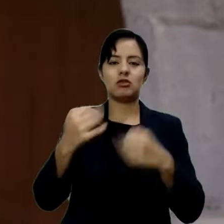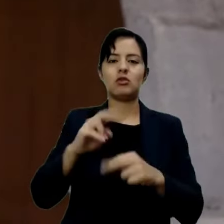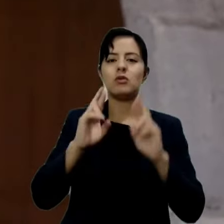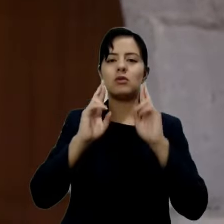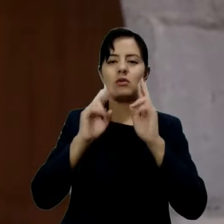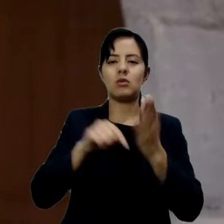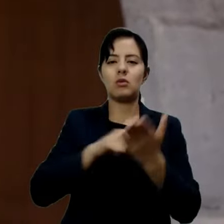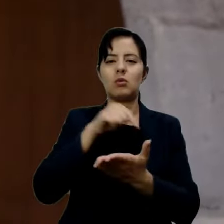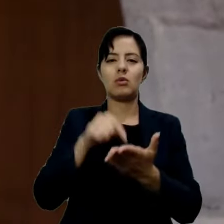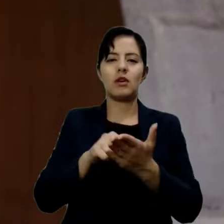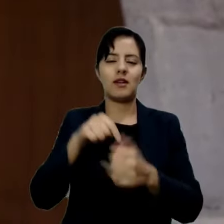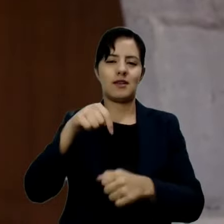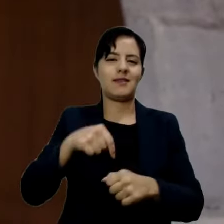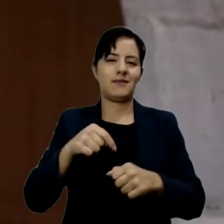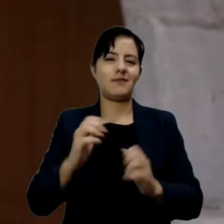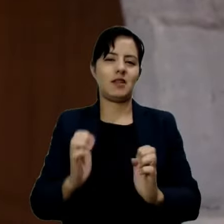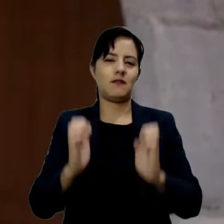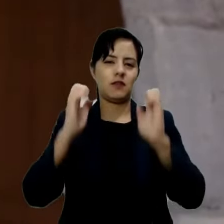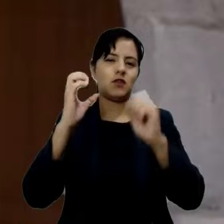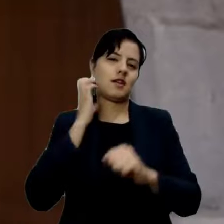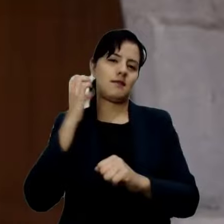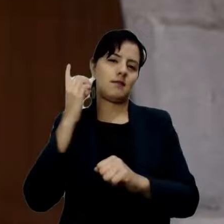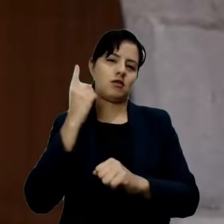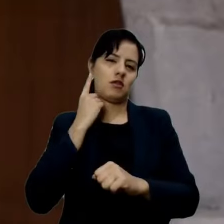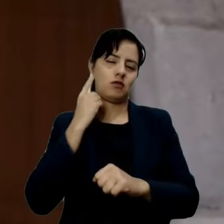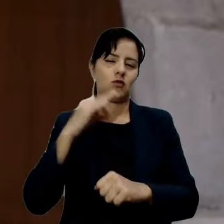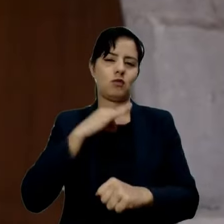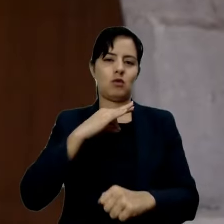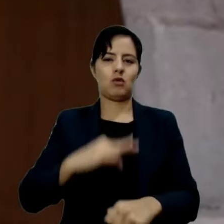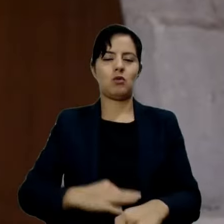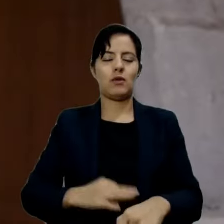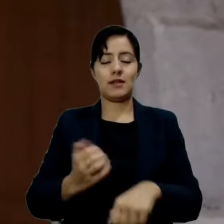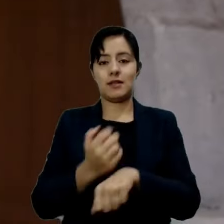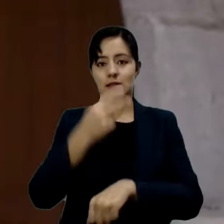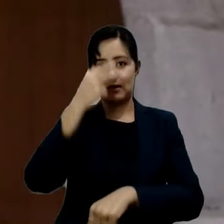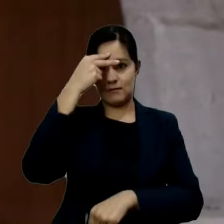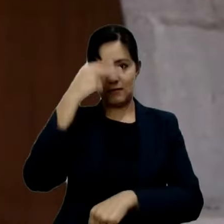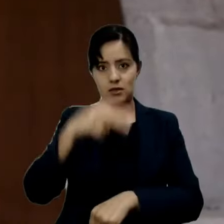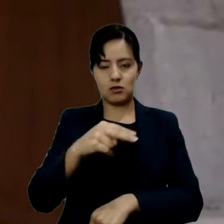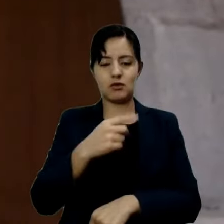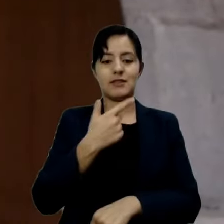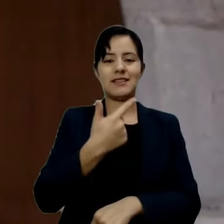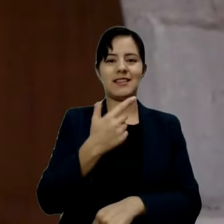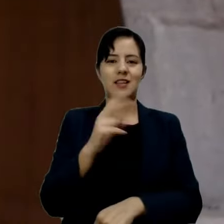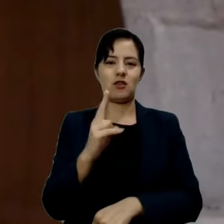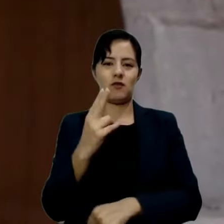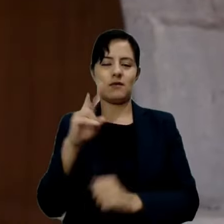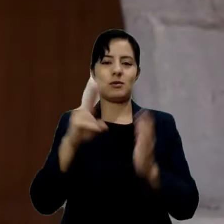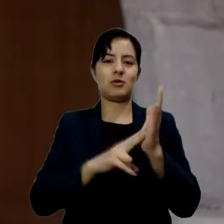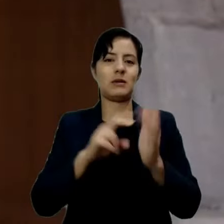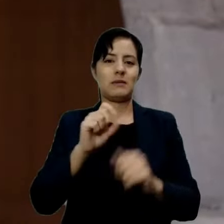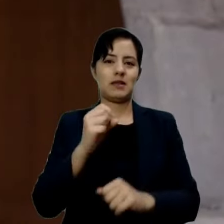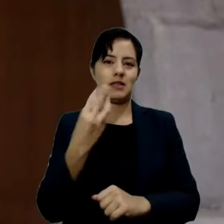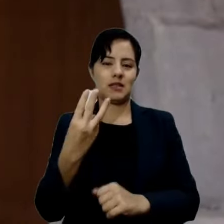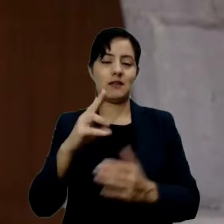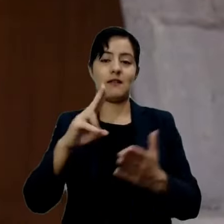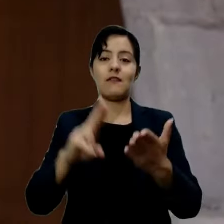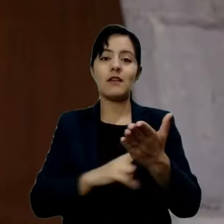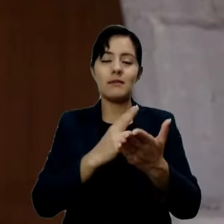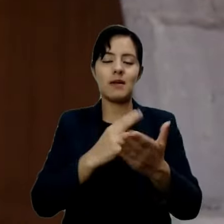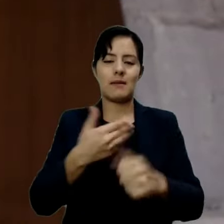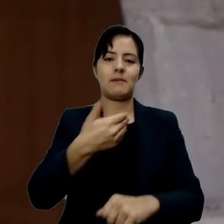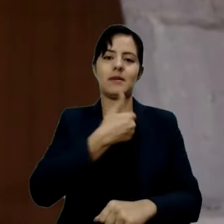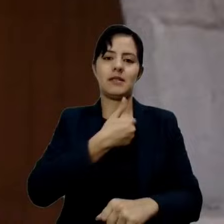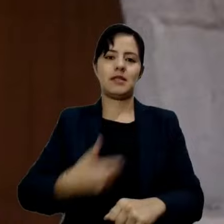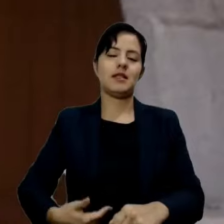ciudad de Toluca delerdo capital del Estado de México a los 7 días del mes de noviembre de 2023 firma presidenta